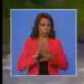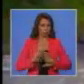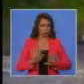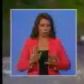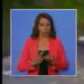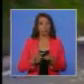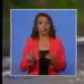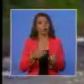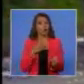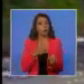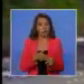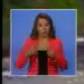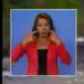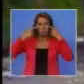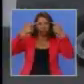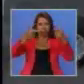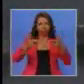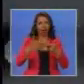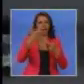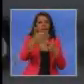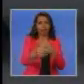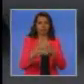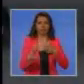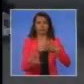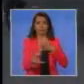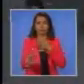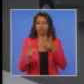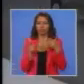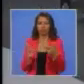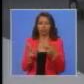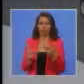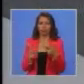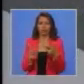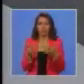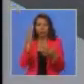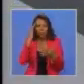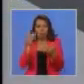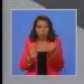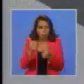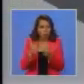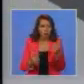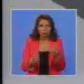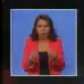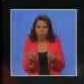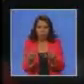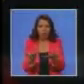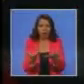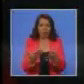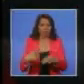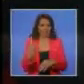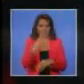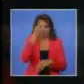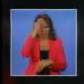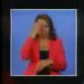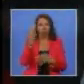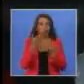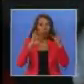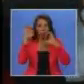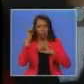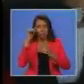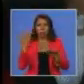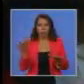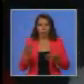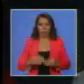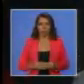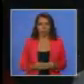al otro blindado y como estrategia para que no sepan En cuál de los dos se transportaba el dinero fue una emboscada fue